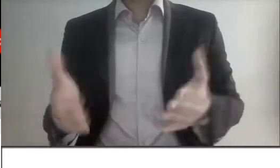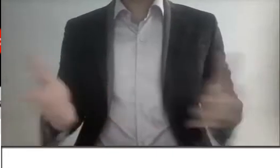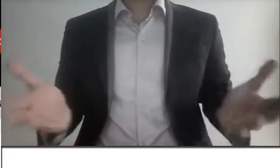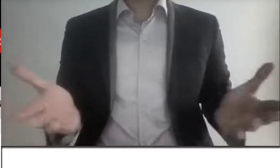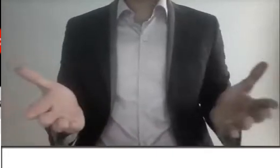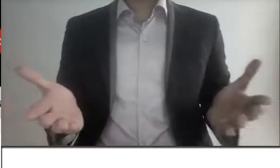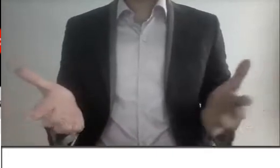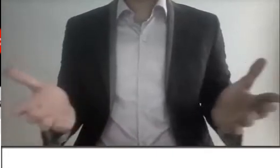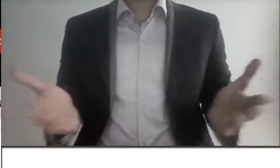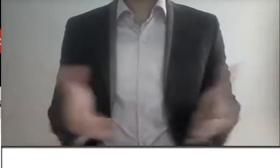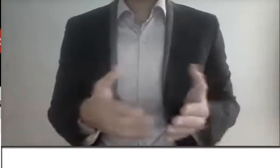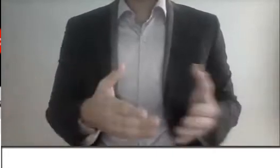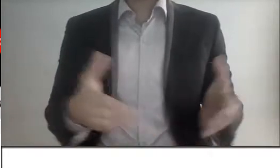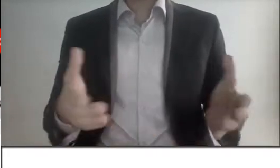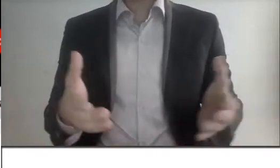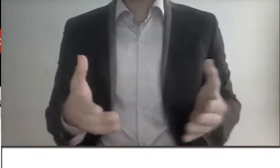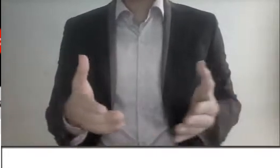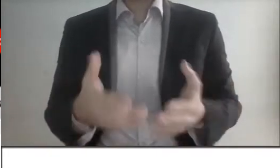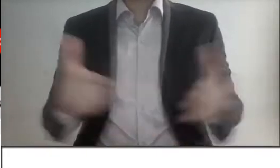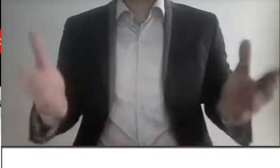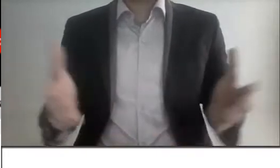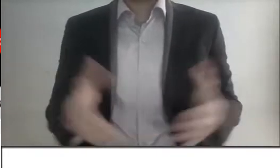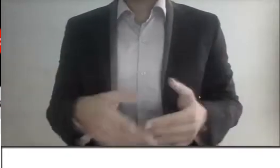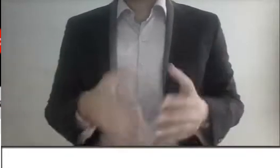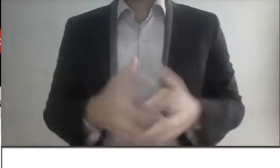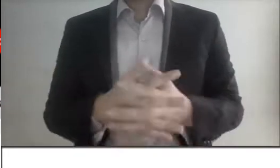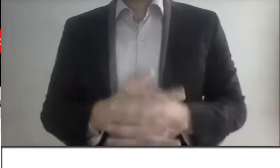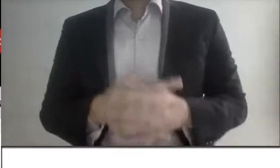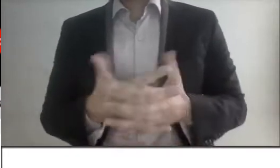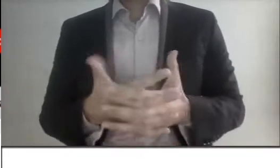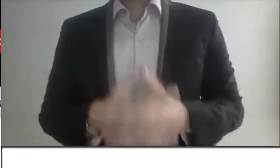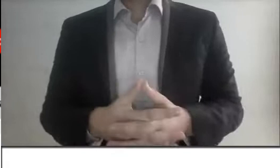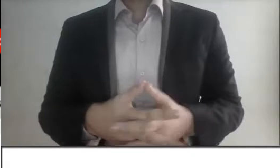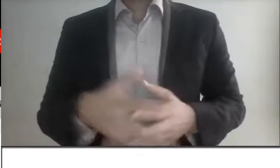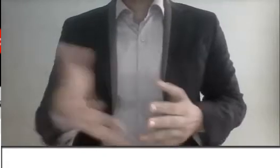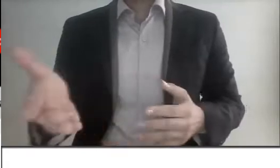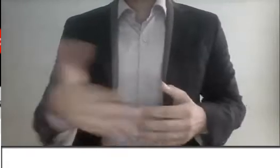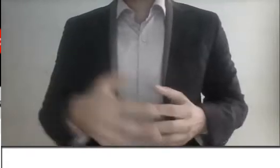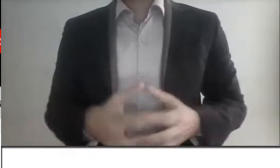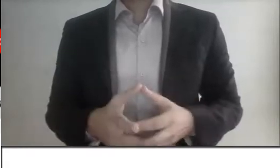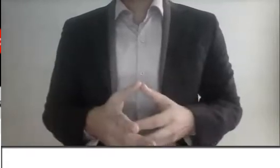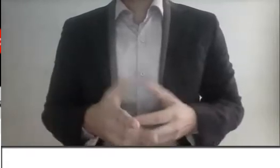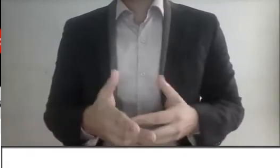a los combustibles fósiles. Pero bueno, no me queda nada más que decir, más que si esto les agradó, me pueden